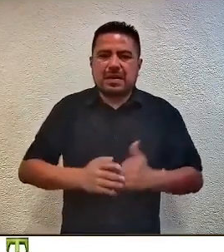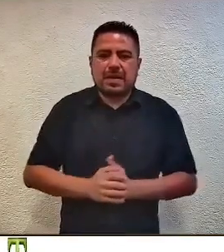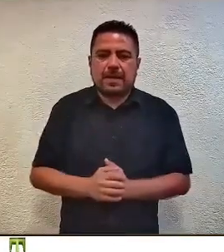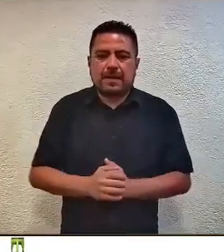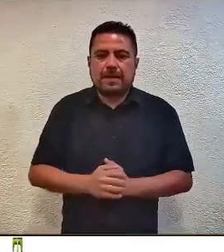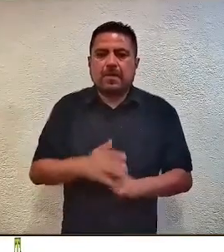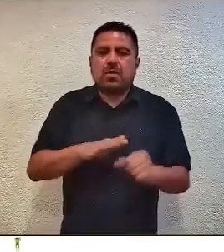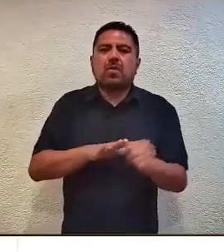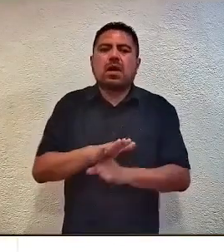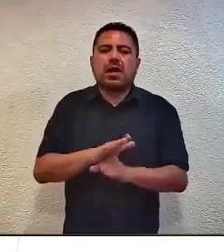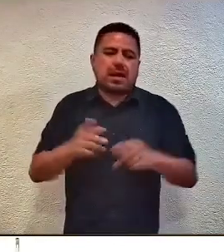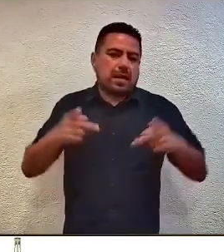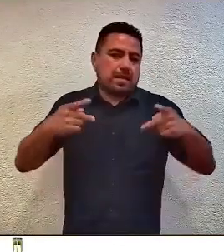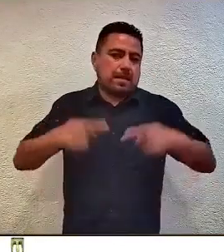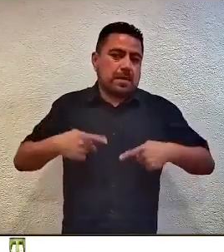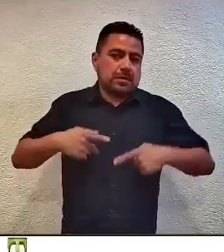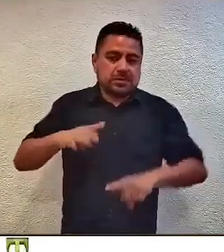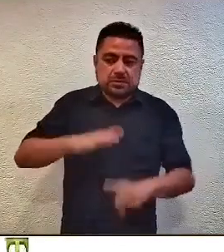de la ciudadanía.